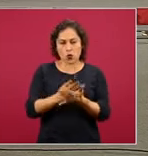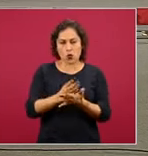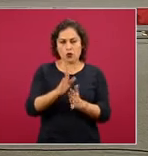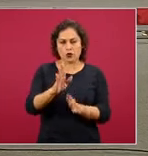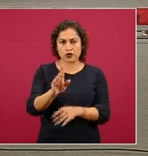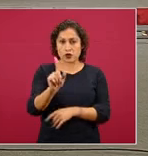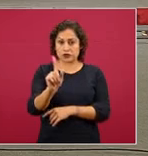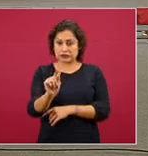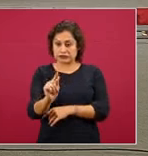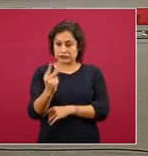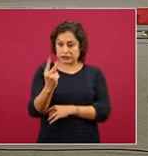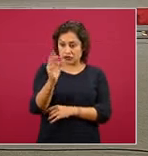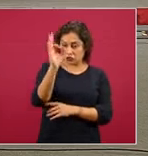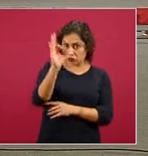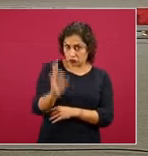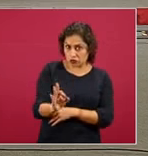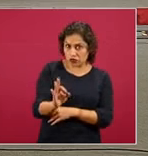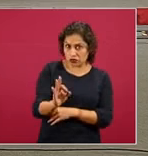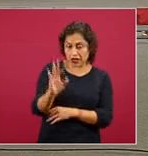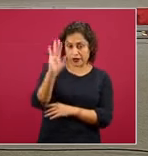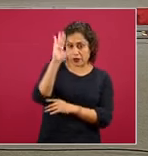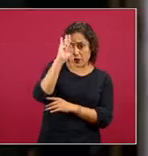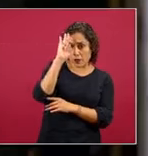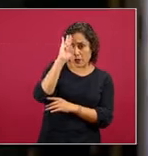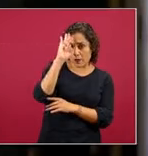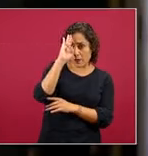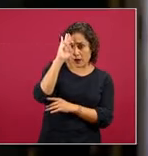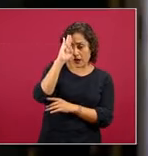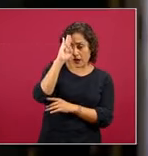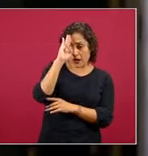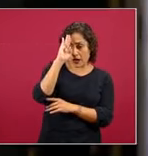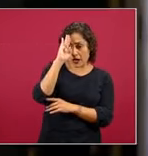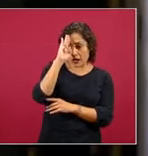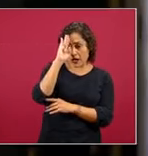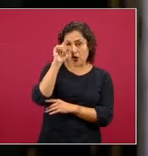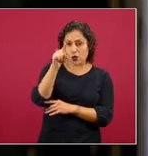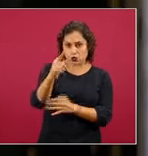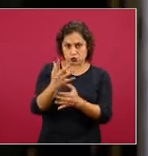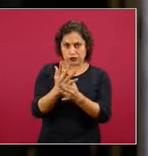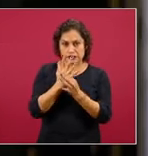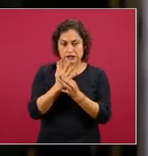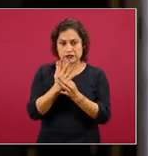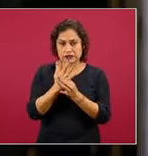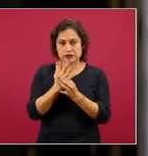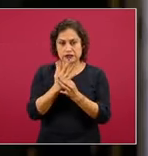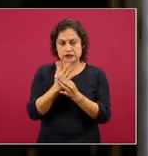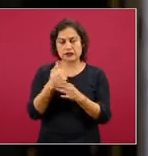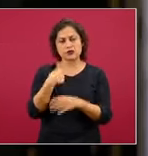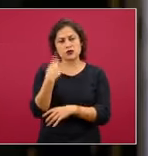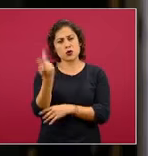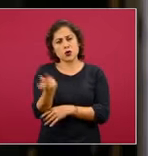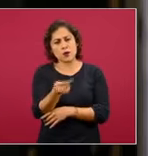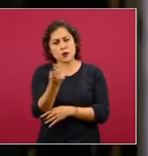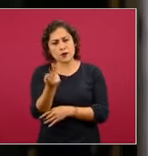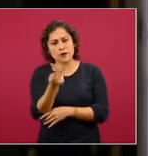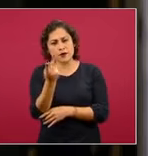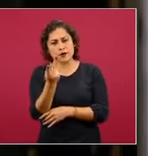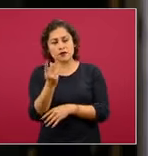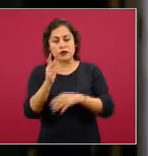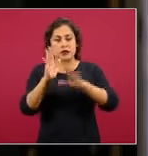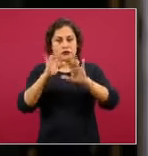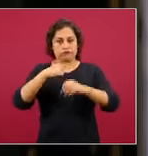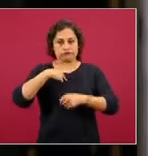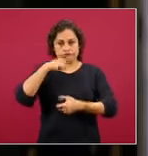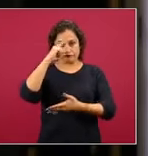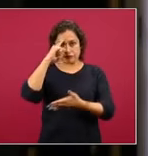72% de exceso que está manejando, ¿cuál es el porcentaje? Me imagino que esas son